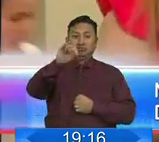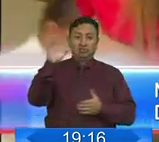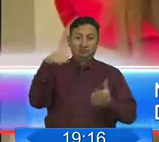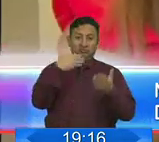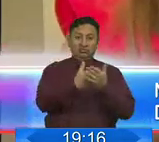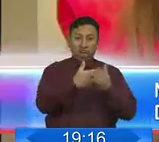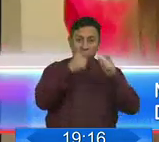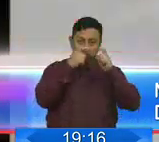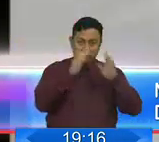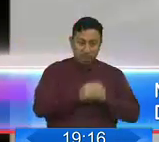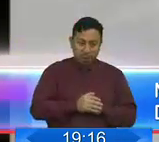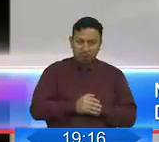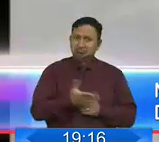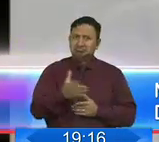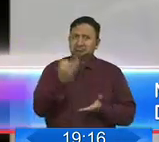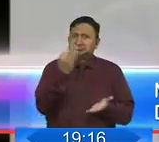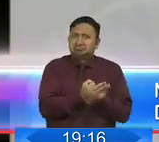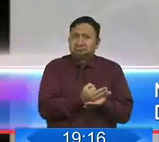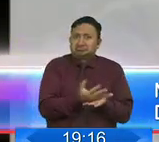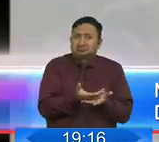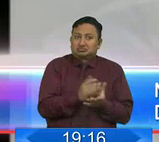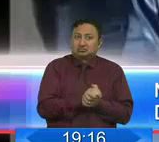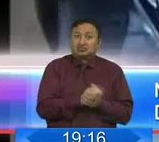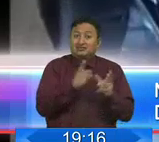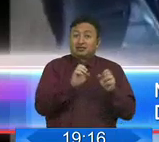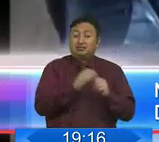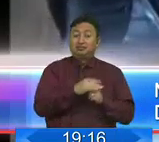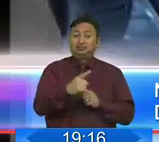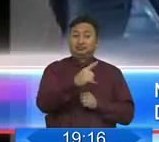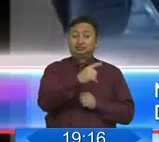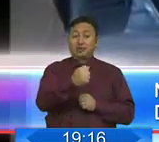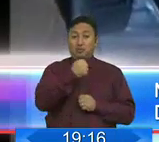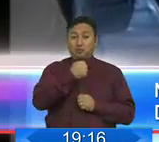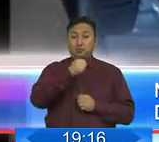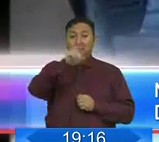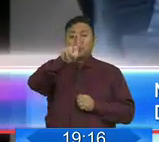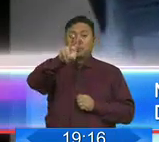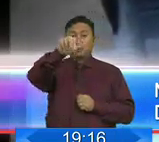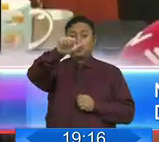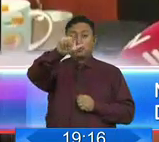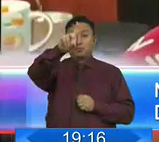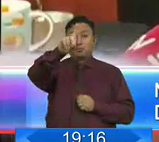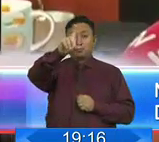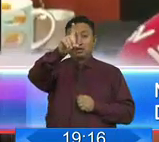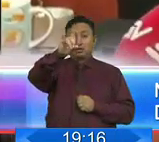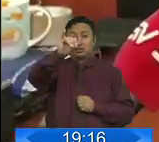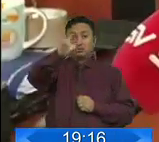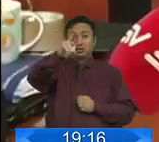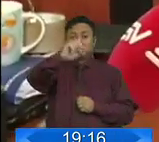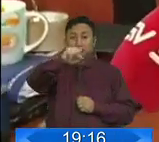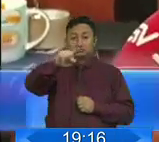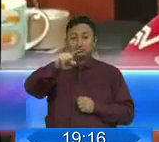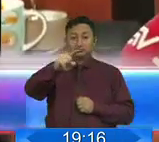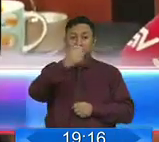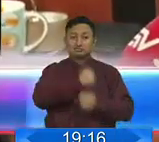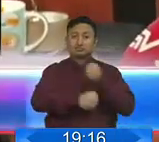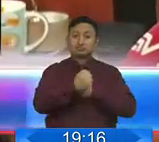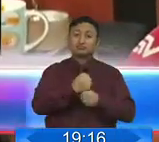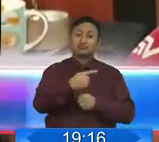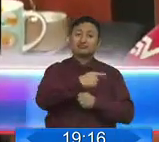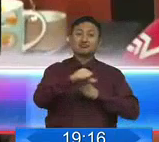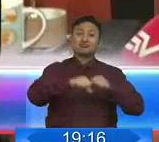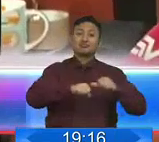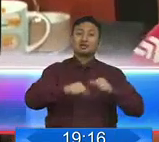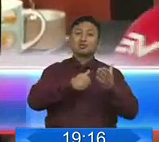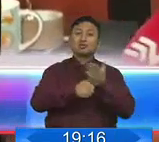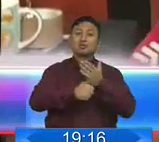dar su versión libre y voluntaria sobre el caso Valdivieso. En la fecha del fallecimiento de Fausto Valdivieso era asesora del Ministerio del Interior.